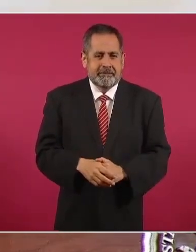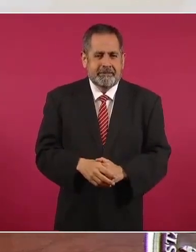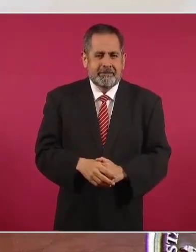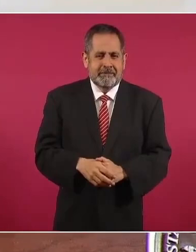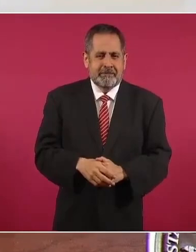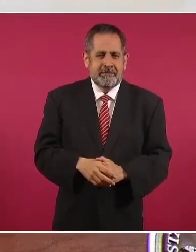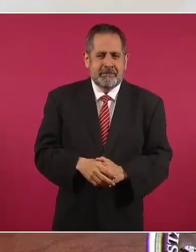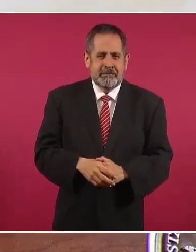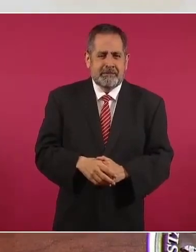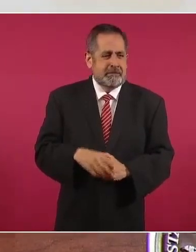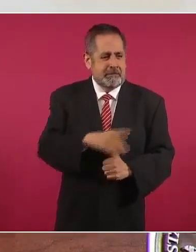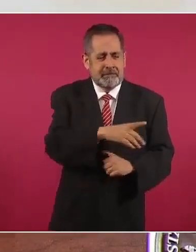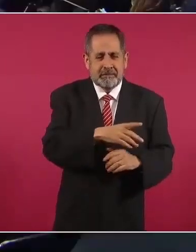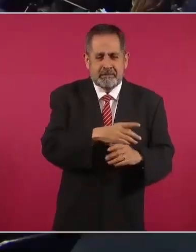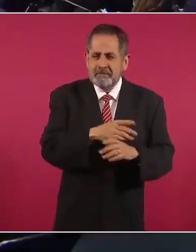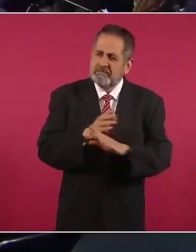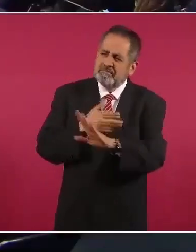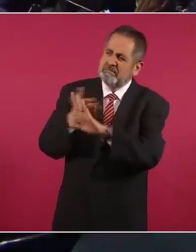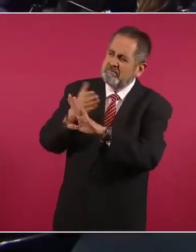la calumnia